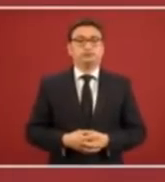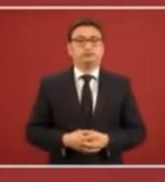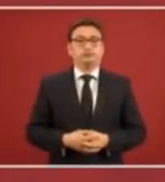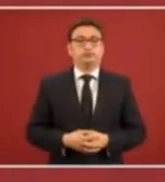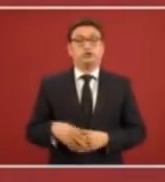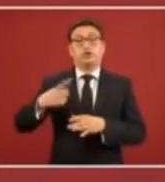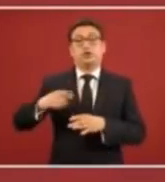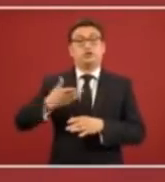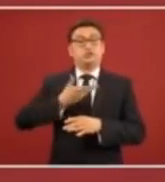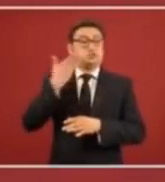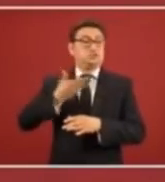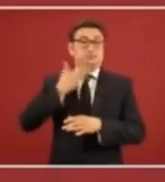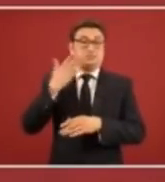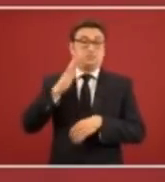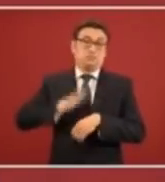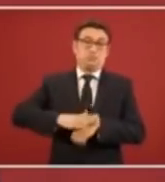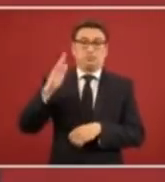más conservador,